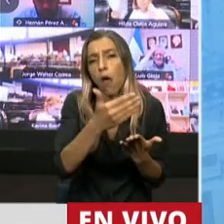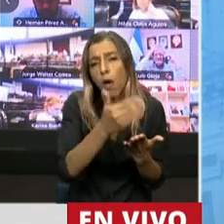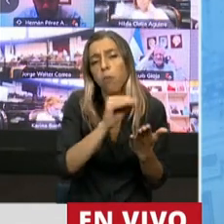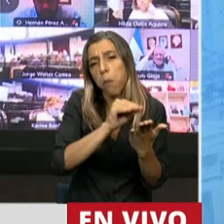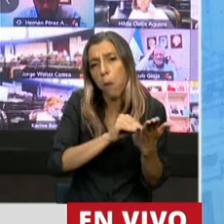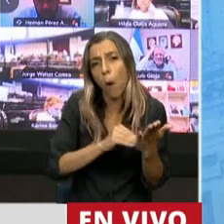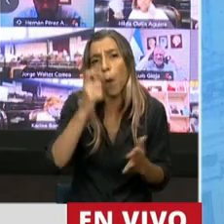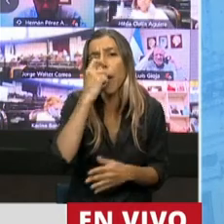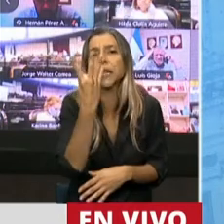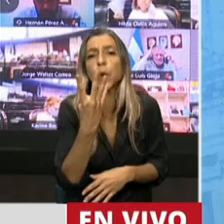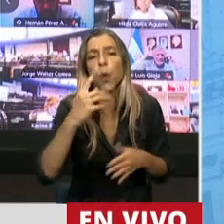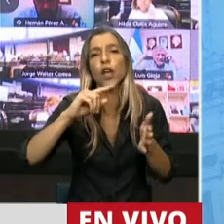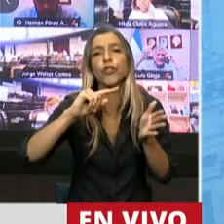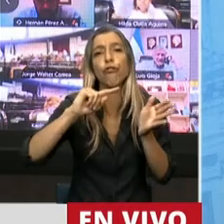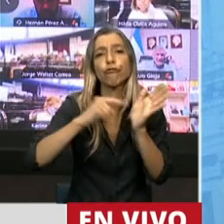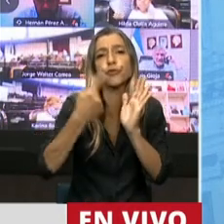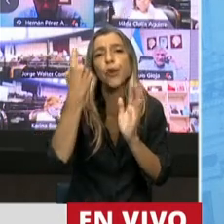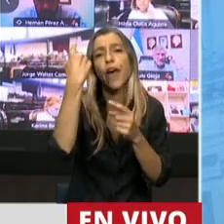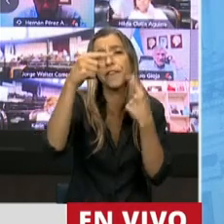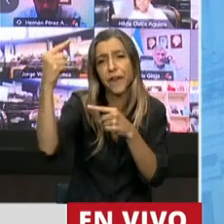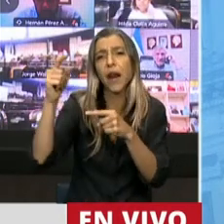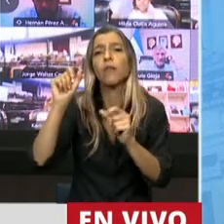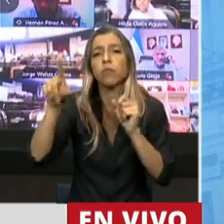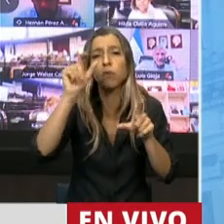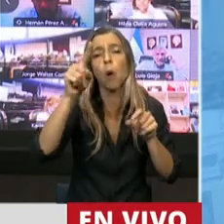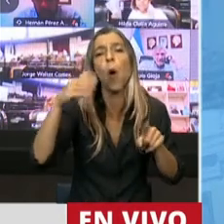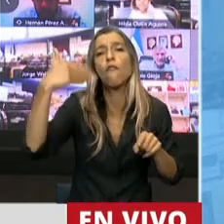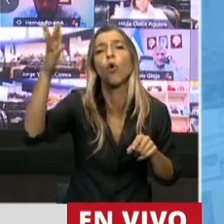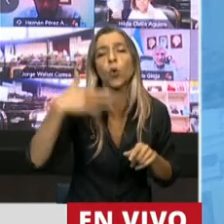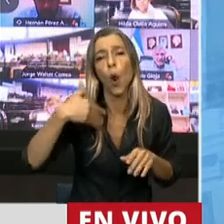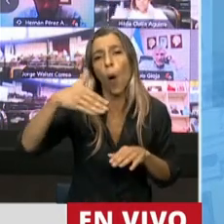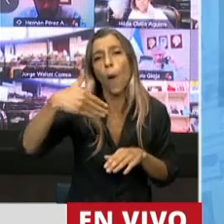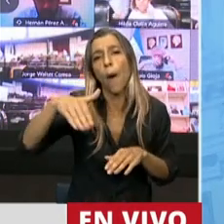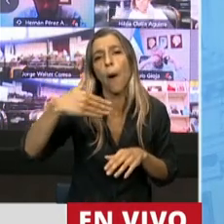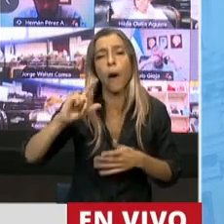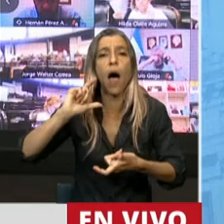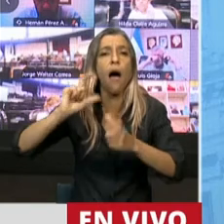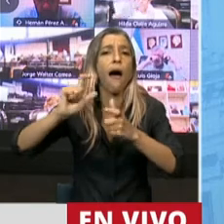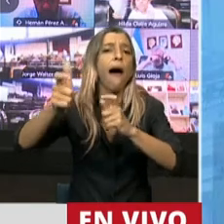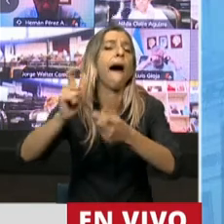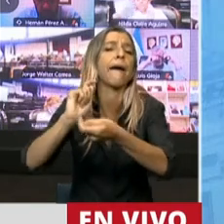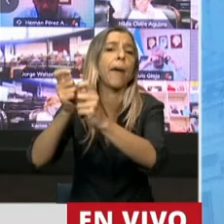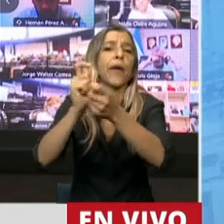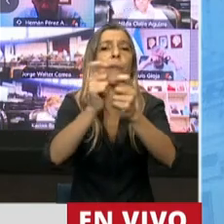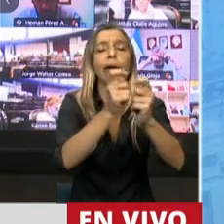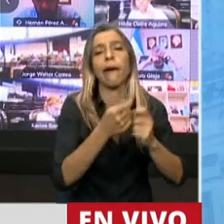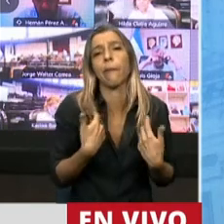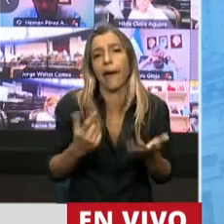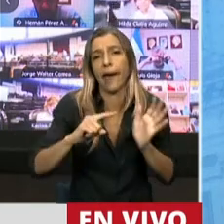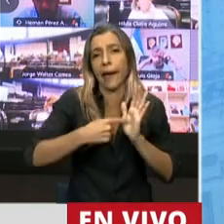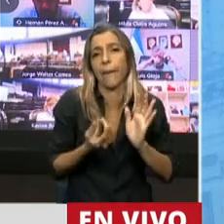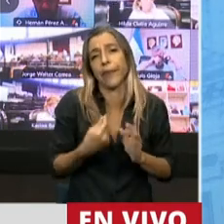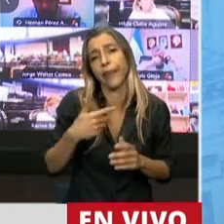ciudades es simbolismo puro, es una, me atrevería a decir, casi